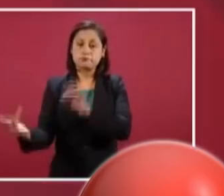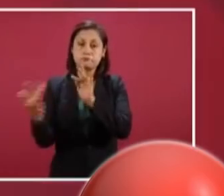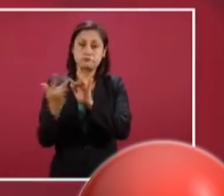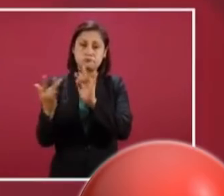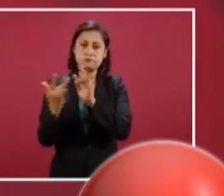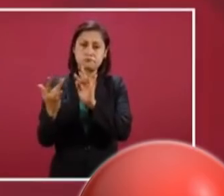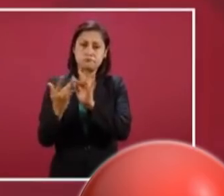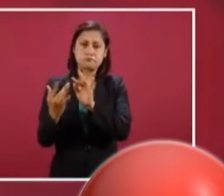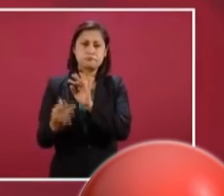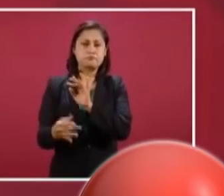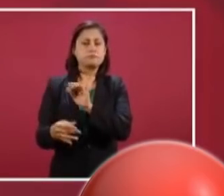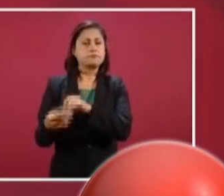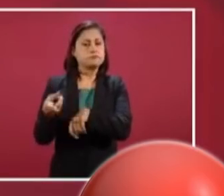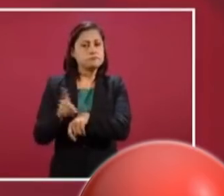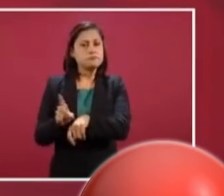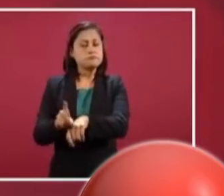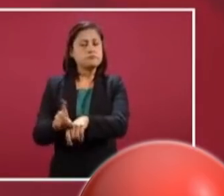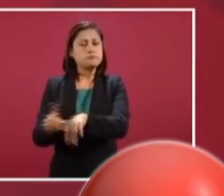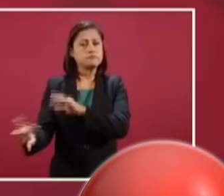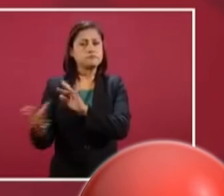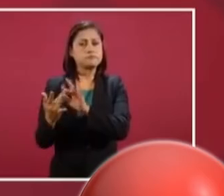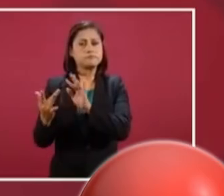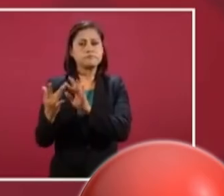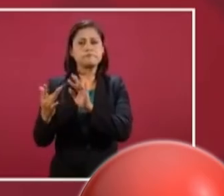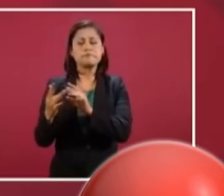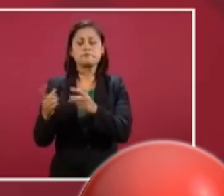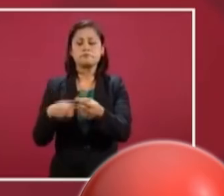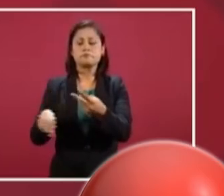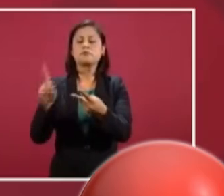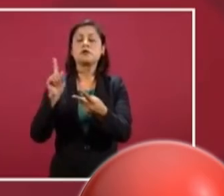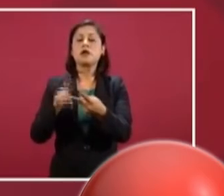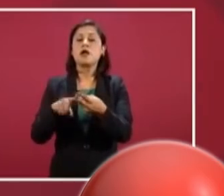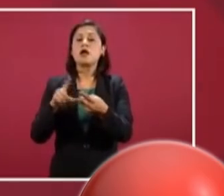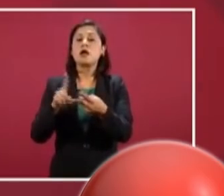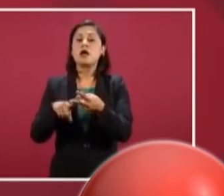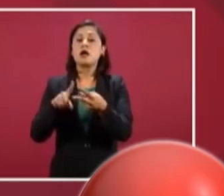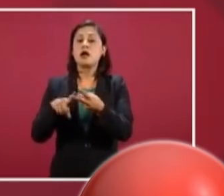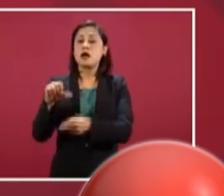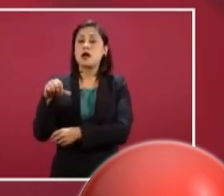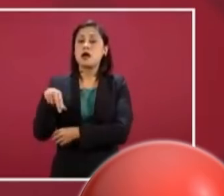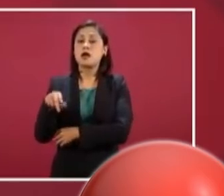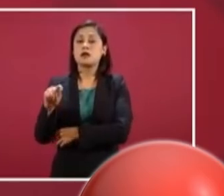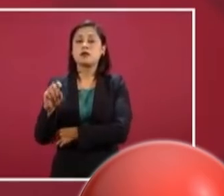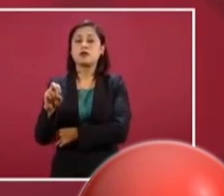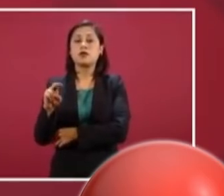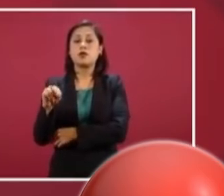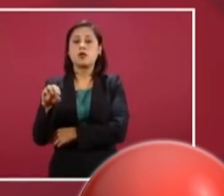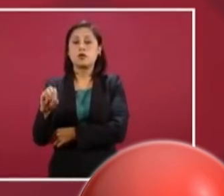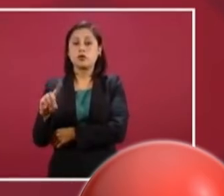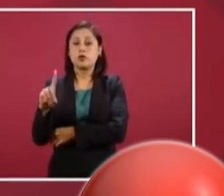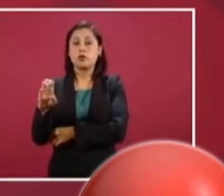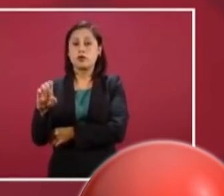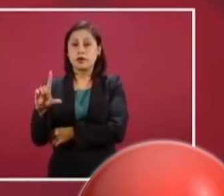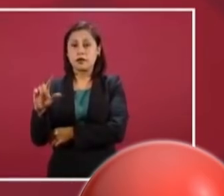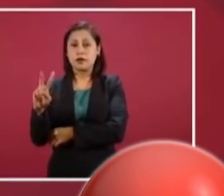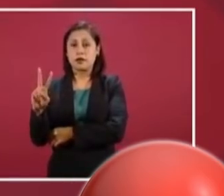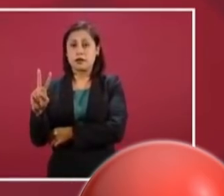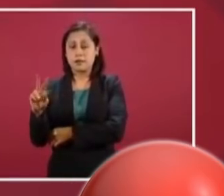nosotros, Antonio del Valle, que lo mismo junto con Carlos